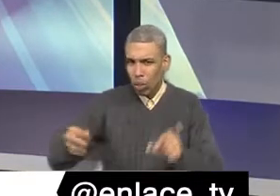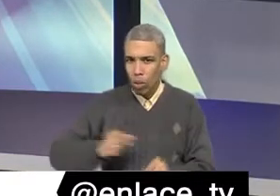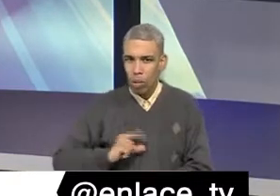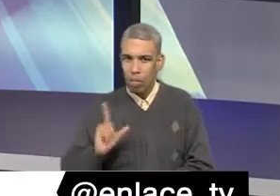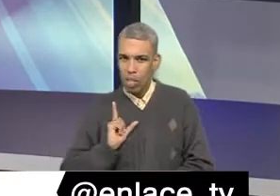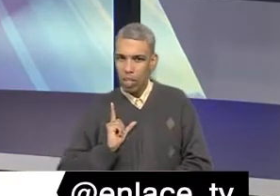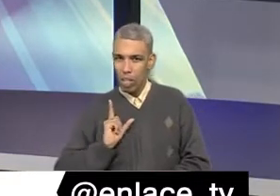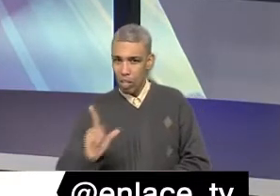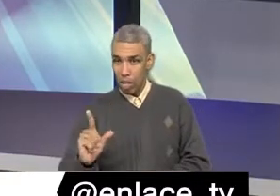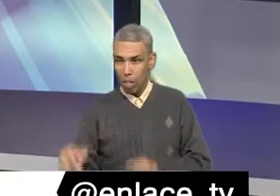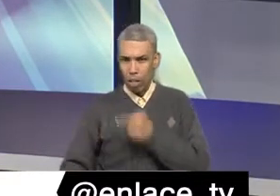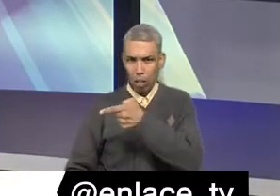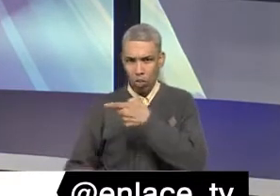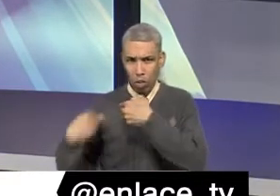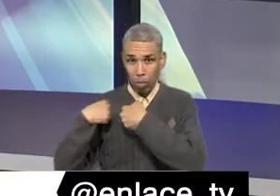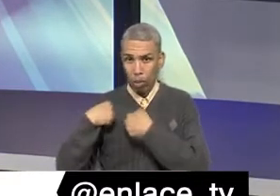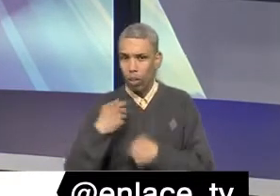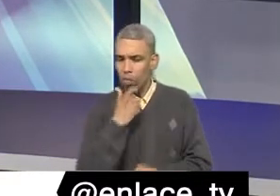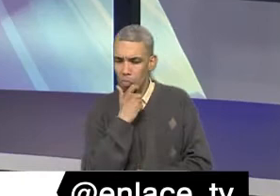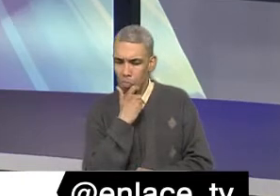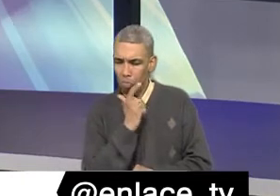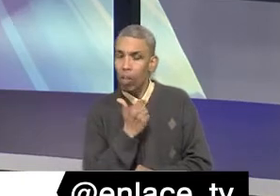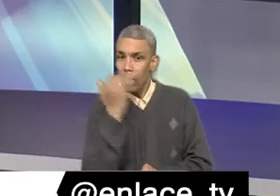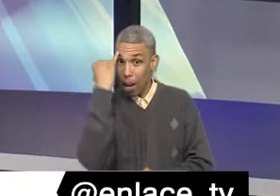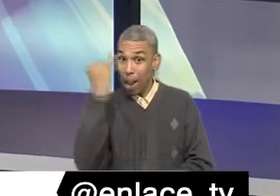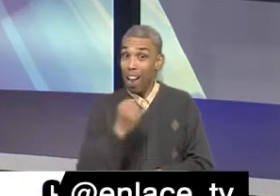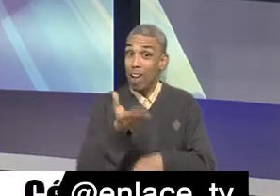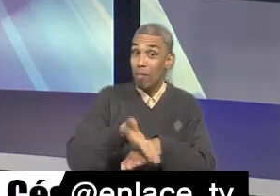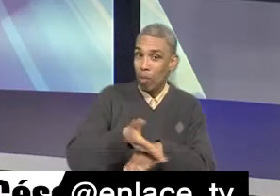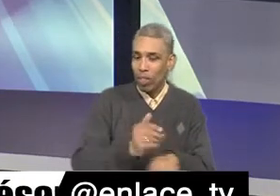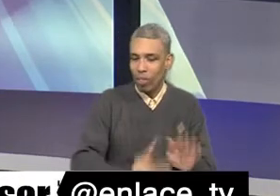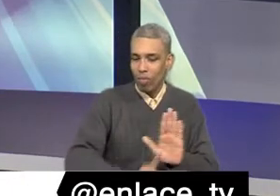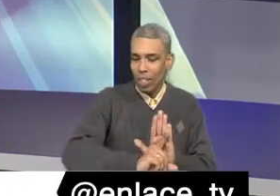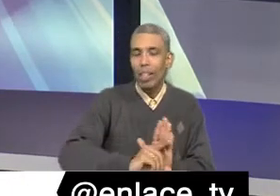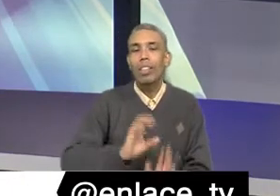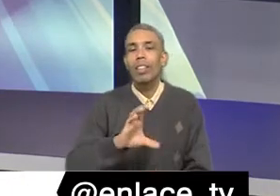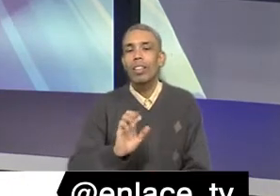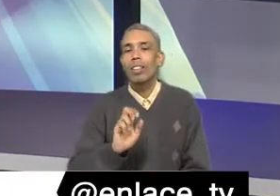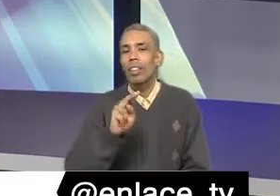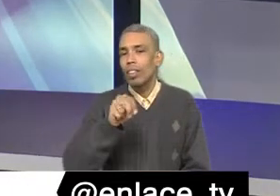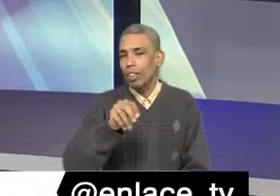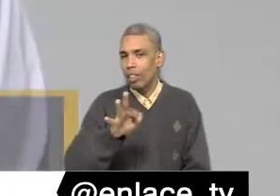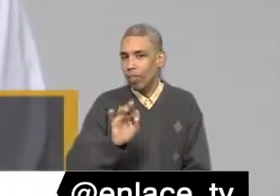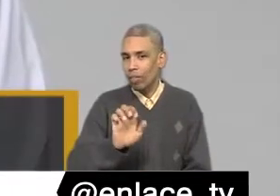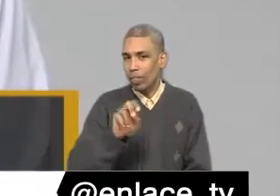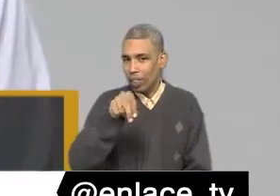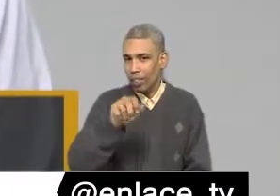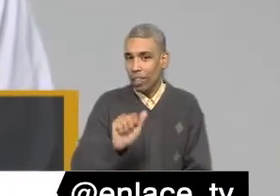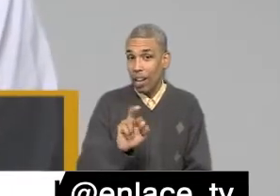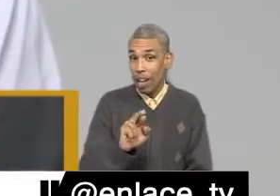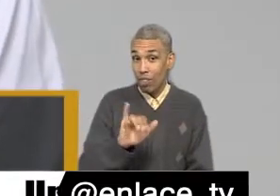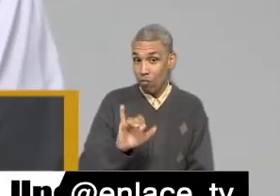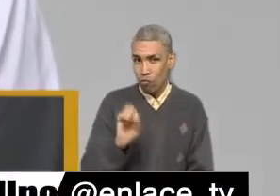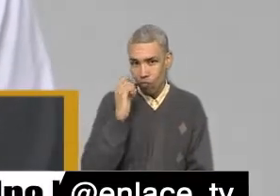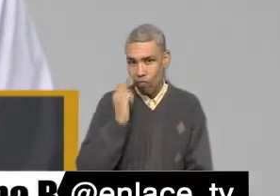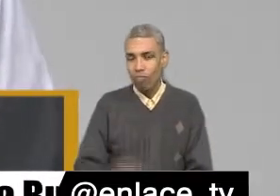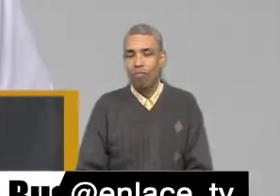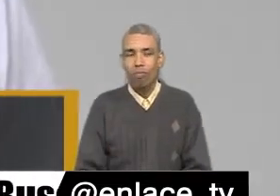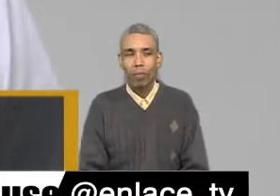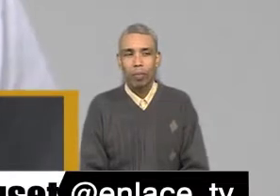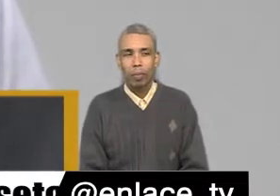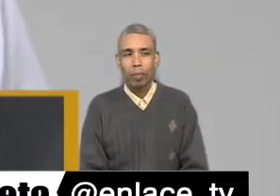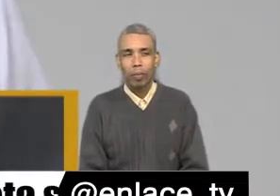industria del petróleo para brindar desarrollo a Barranca Bermeja y su área de influencia. los congresistas de Santander y de